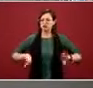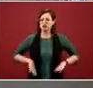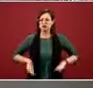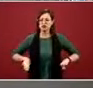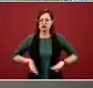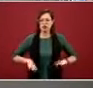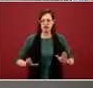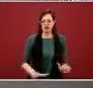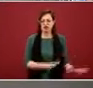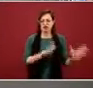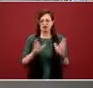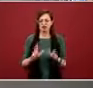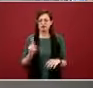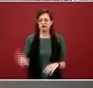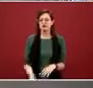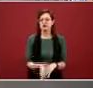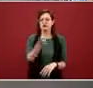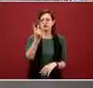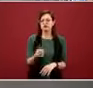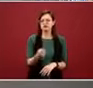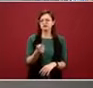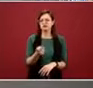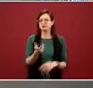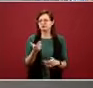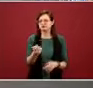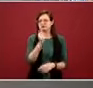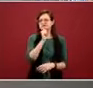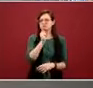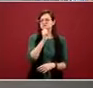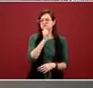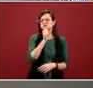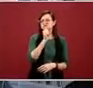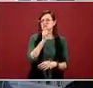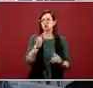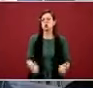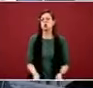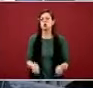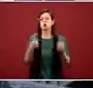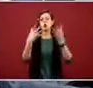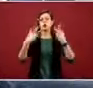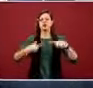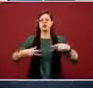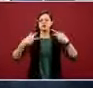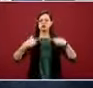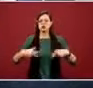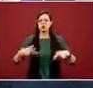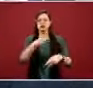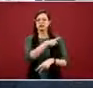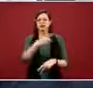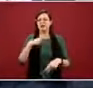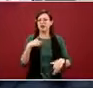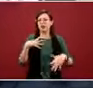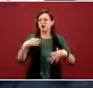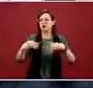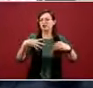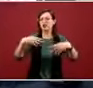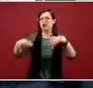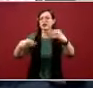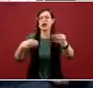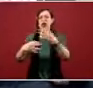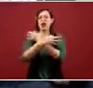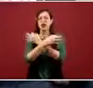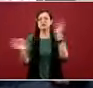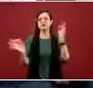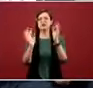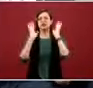de la fase 2, ¿a qué número tendríamos que llegar para declarar una fase 2? Así porque es. esta lámina se